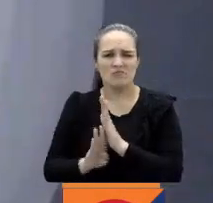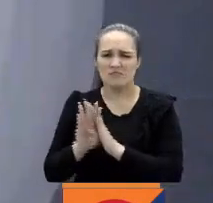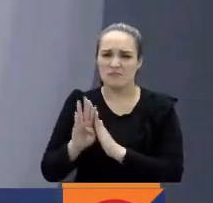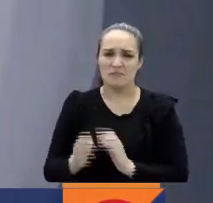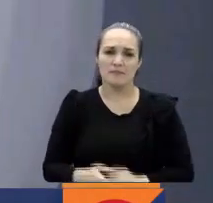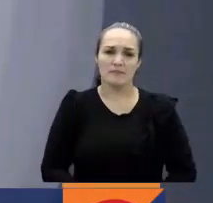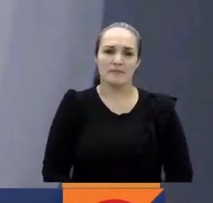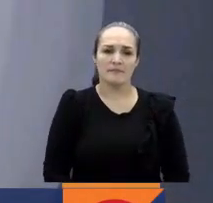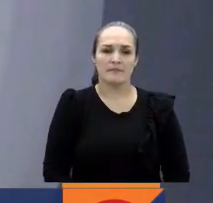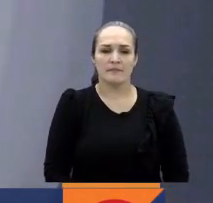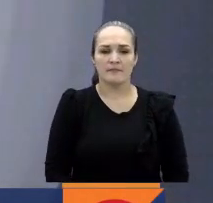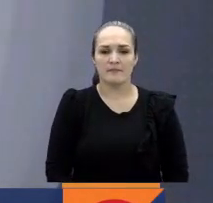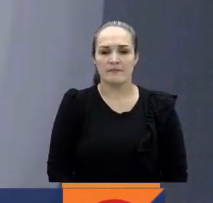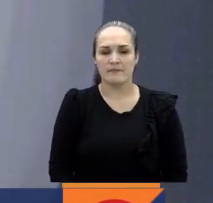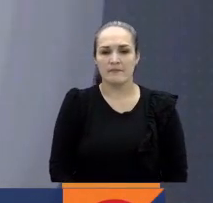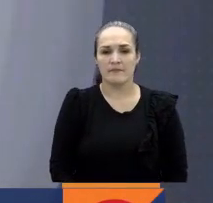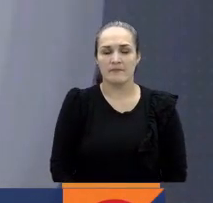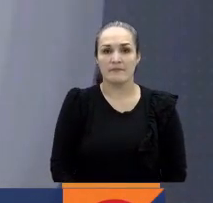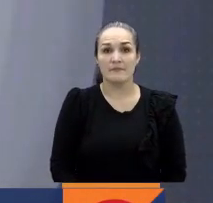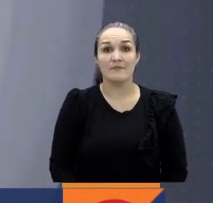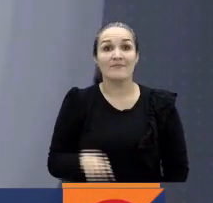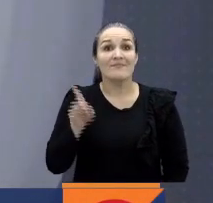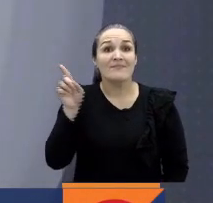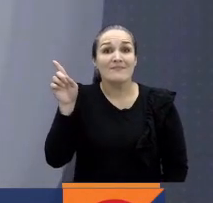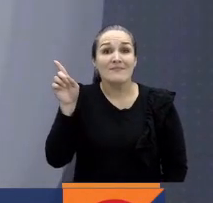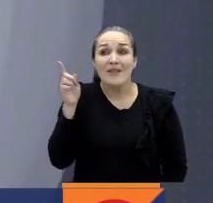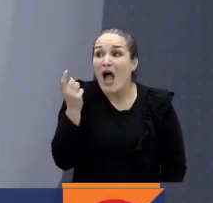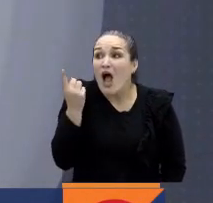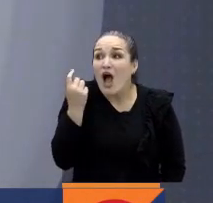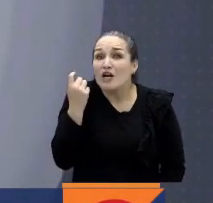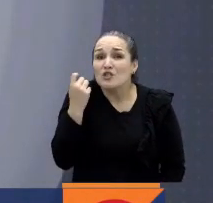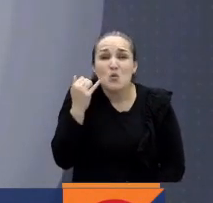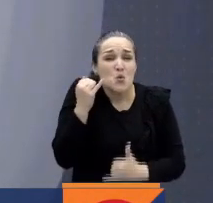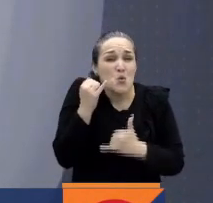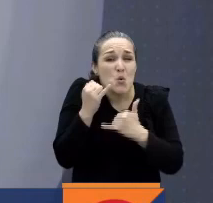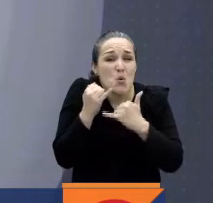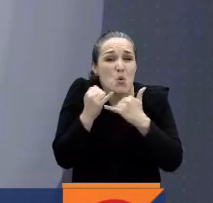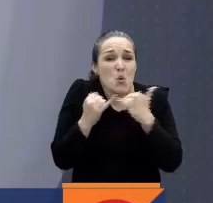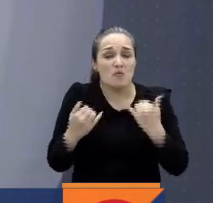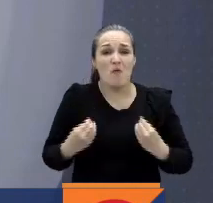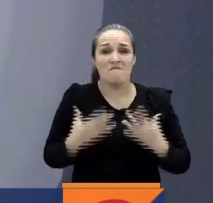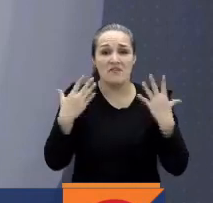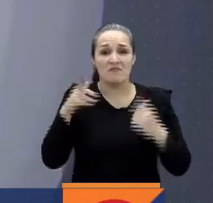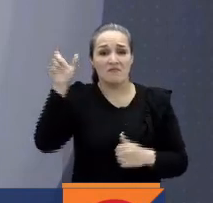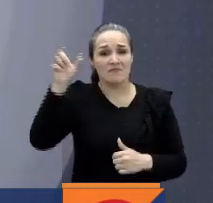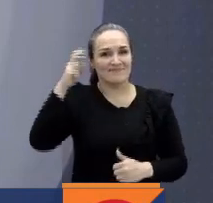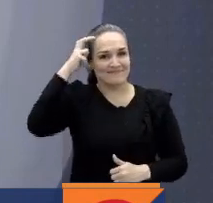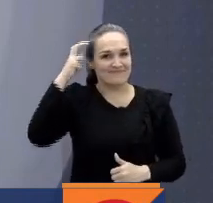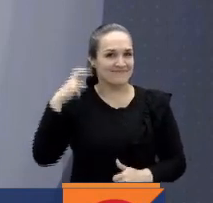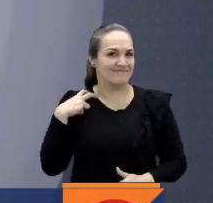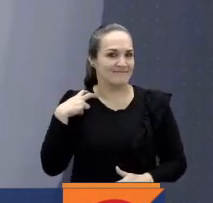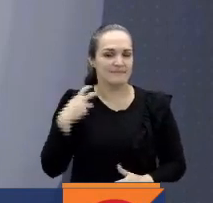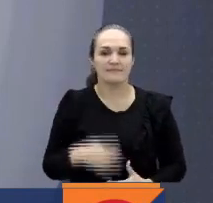Mejor cortometraje. Estos fueron los últimos momentos de Totó Vega.